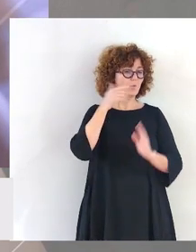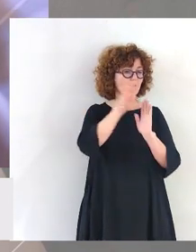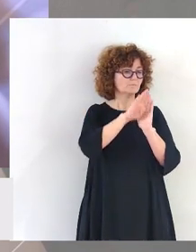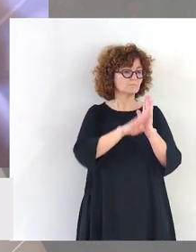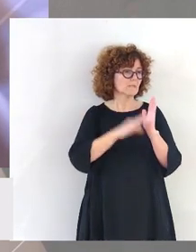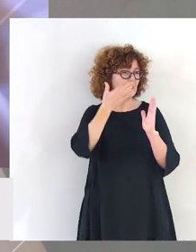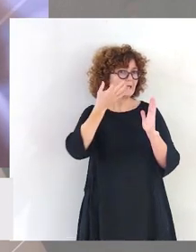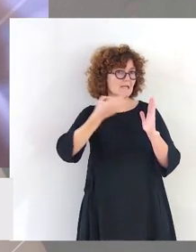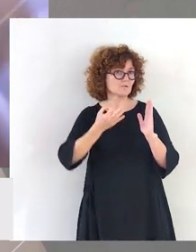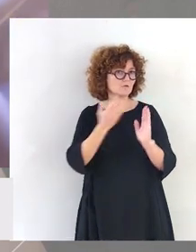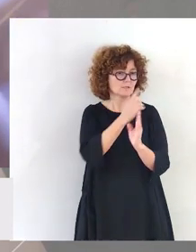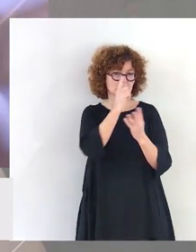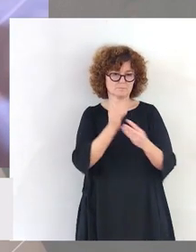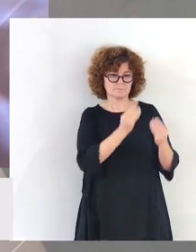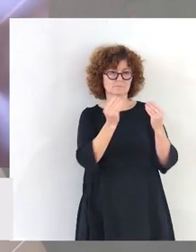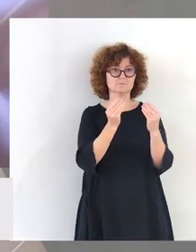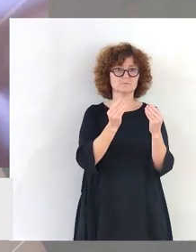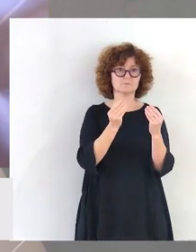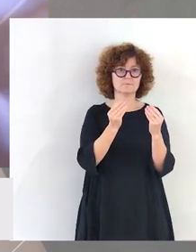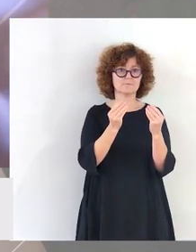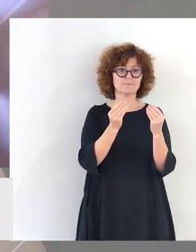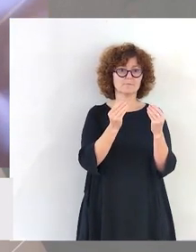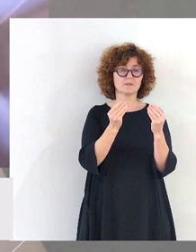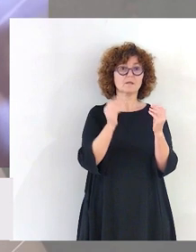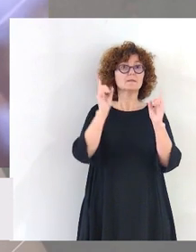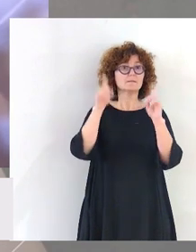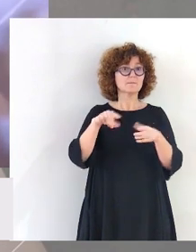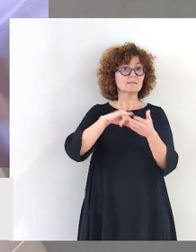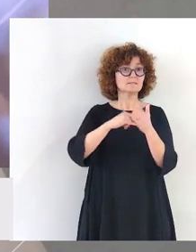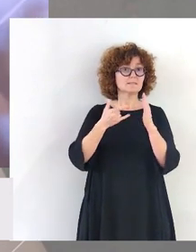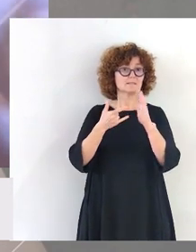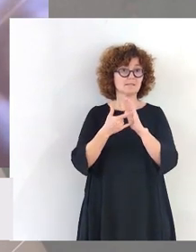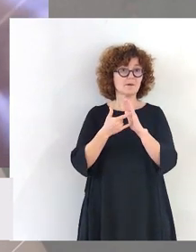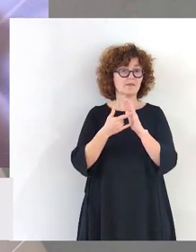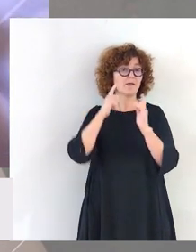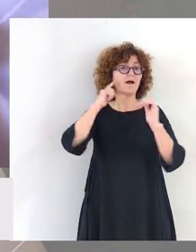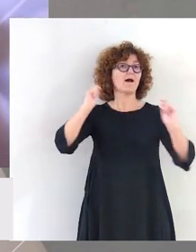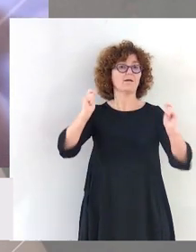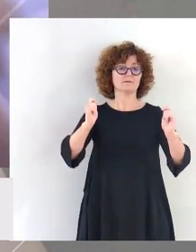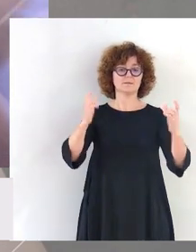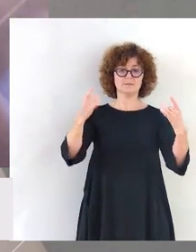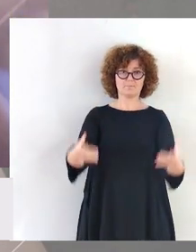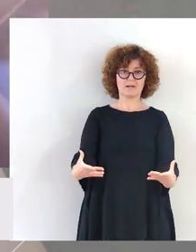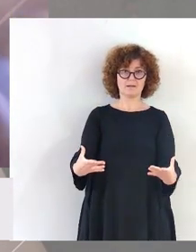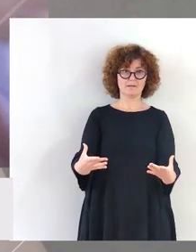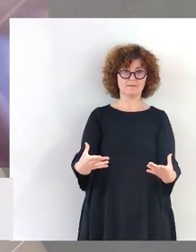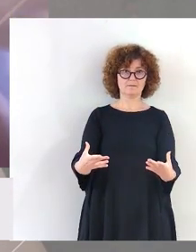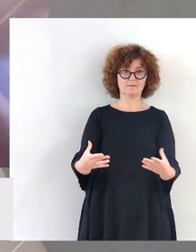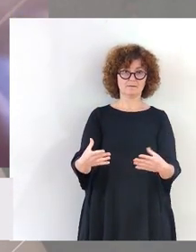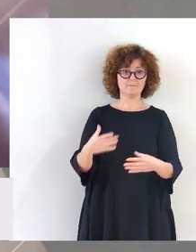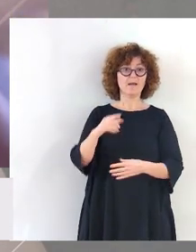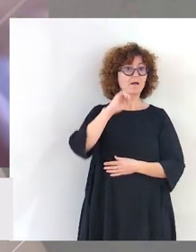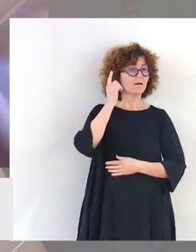los eh early Warning systems en los sistemas de alerta temprana para poder Traducir